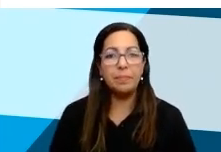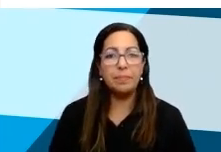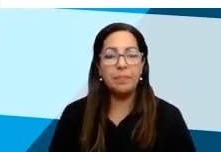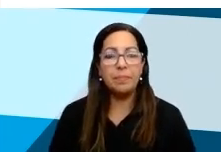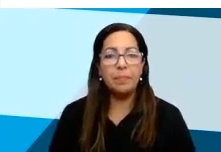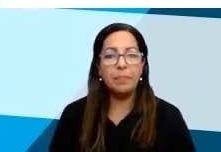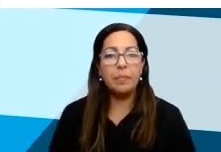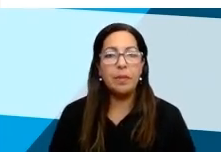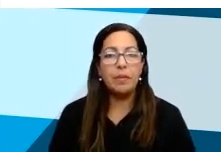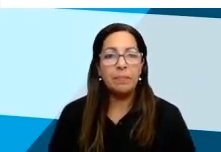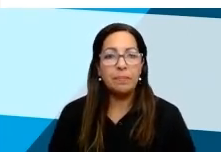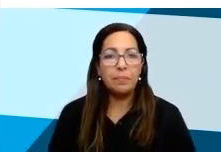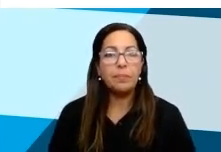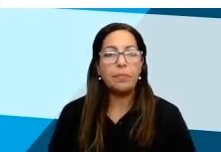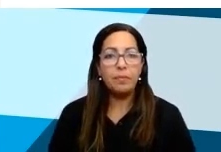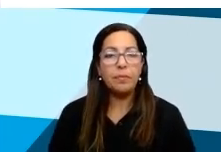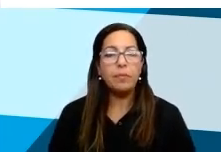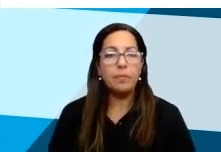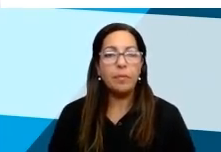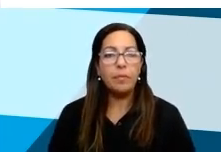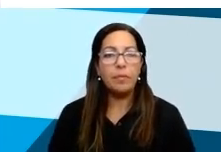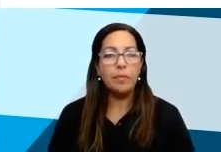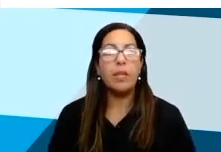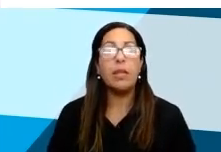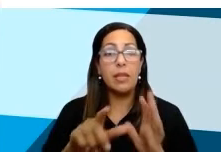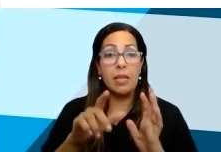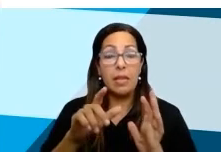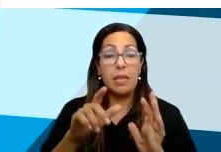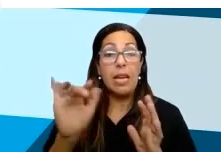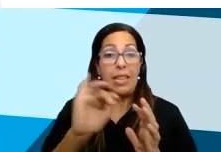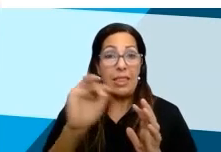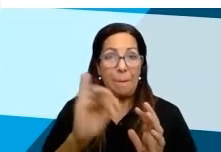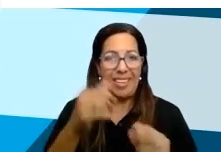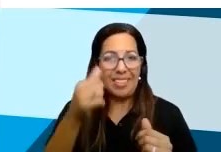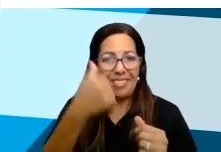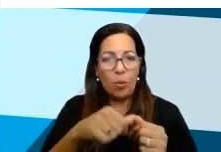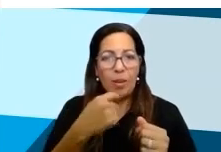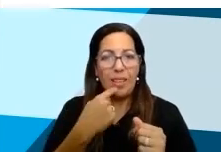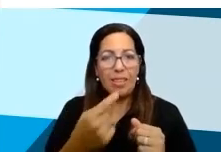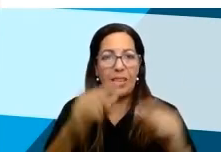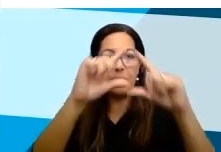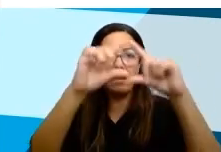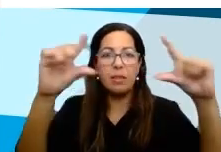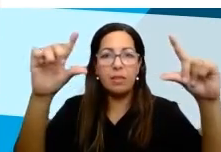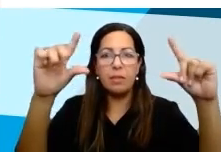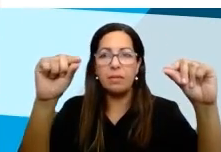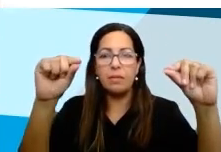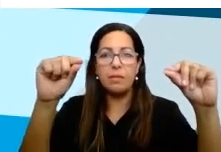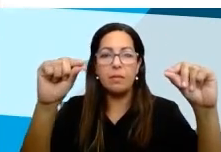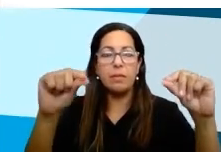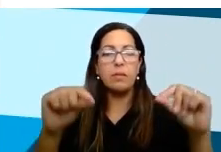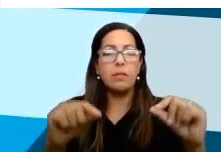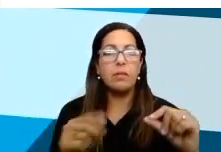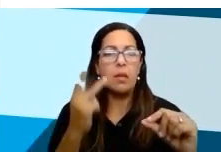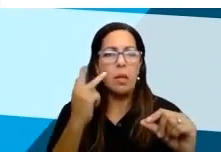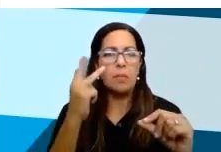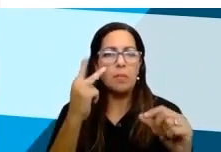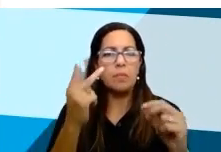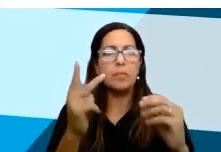Luego, como les mencioné, desde el banner que pueden encontrar en la página principal de nuestro